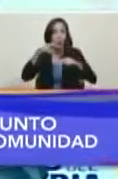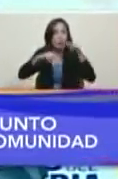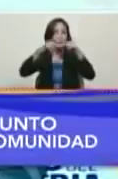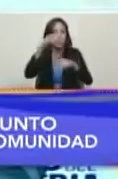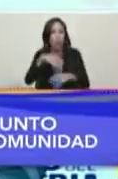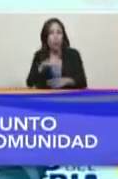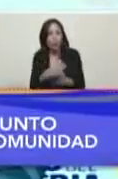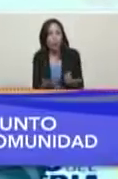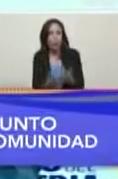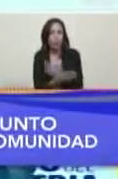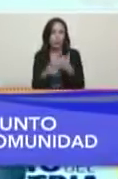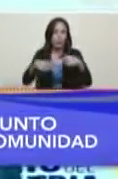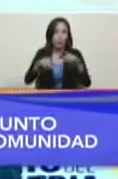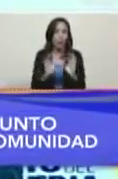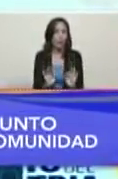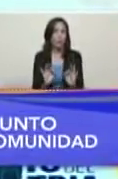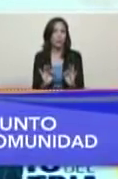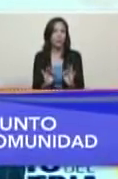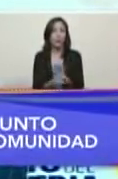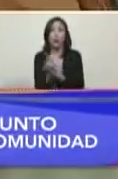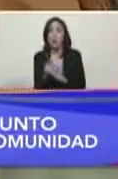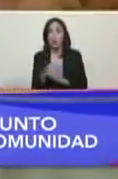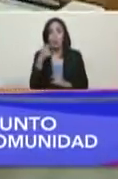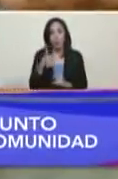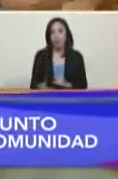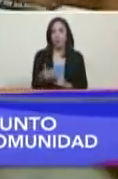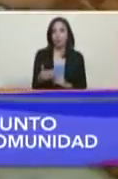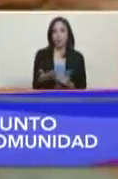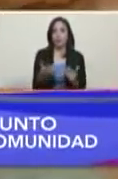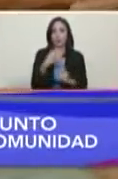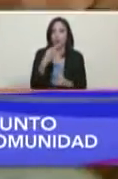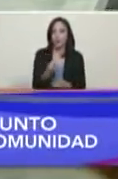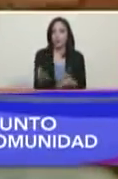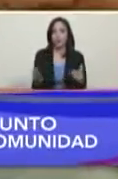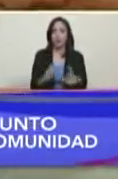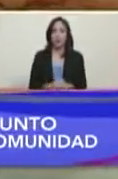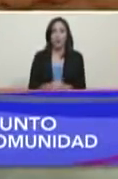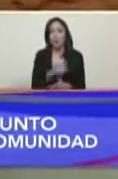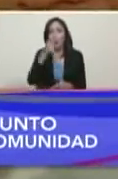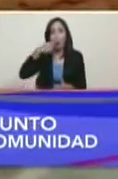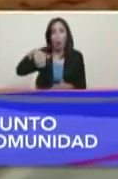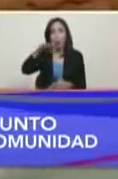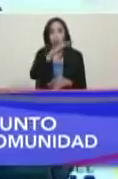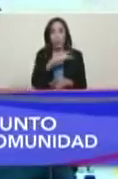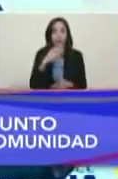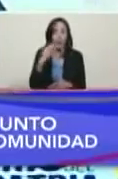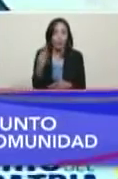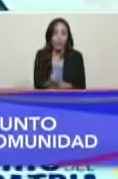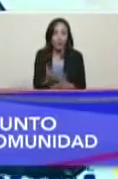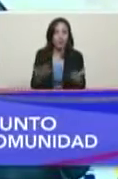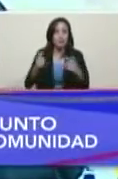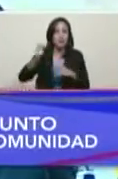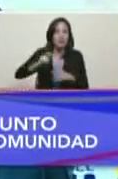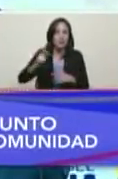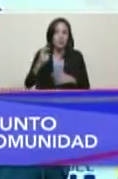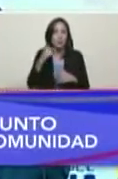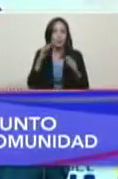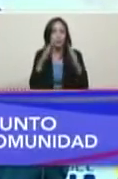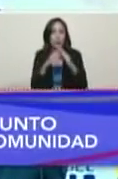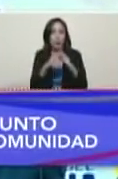ir. ¿Y cuál es la prioridad más profunda, verdadera, de la población que de verdad, verdad necesita su